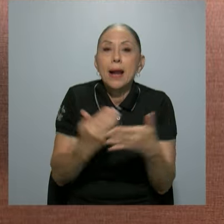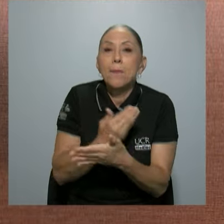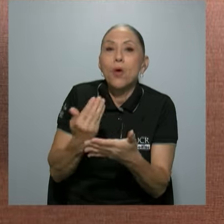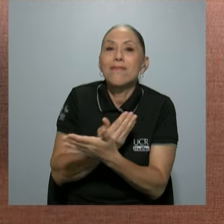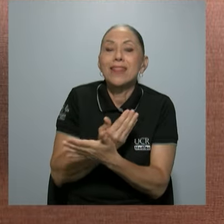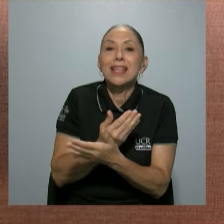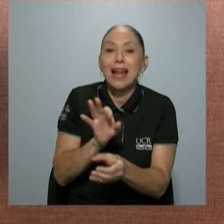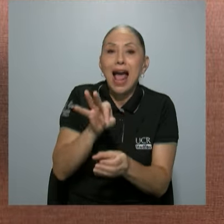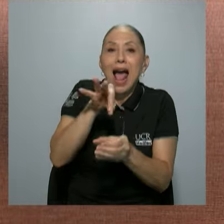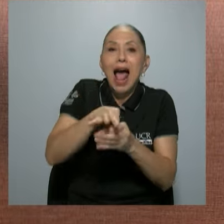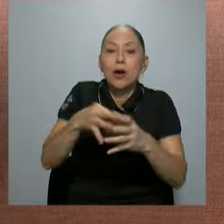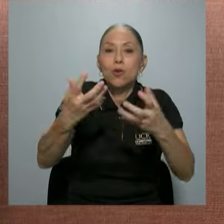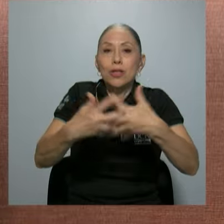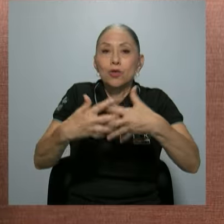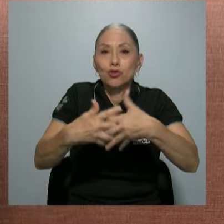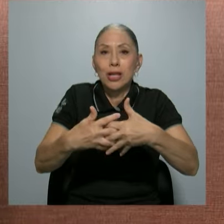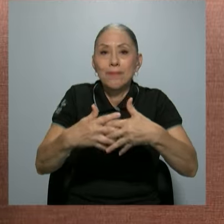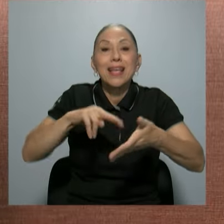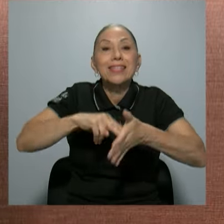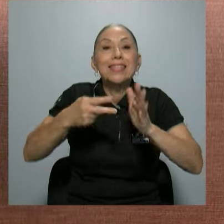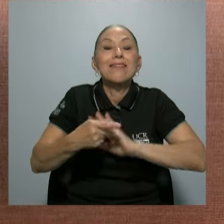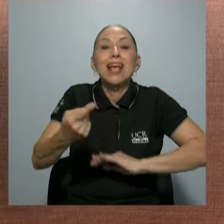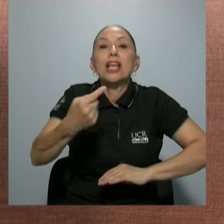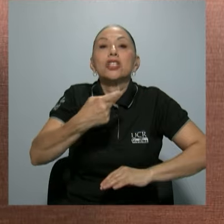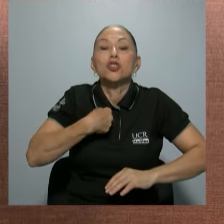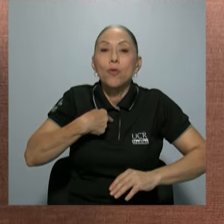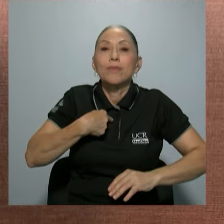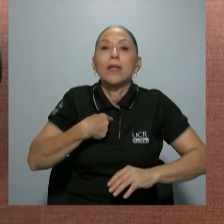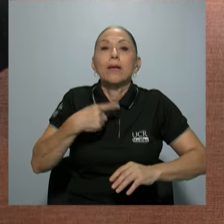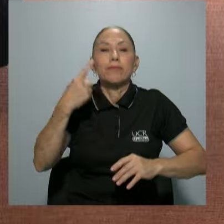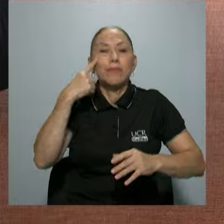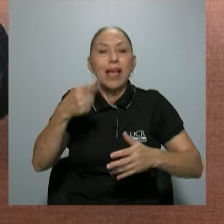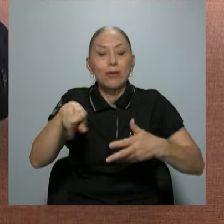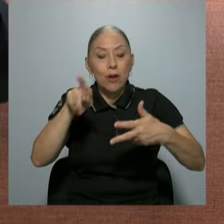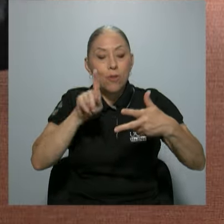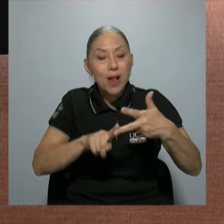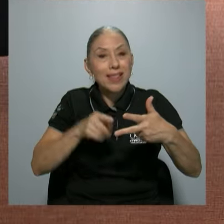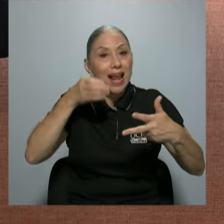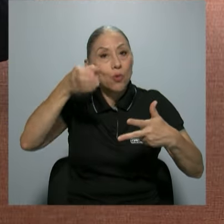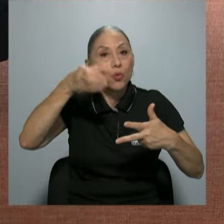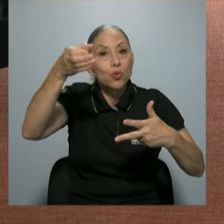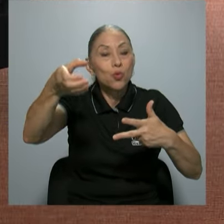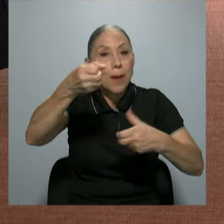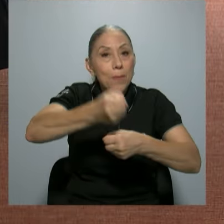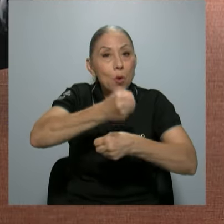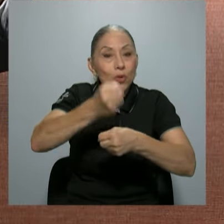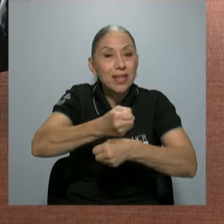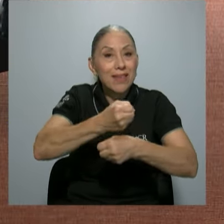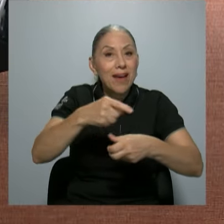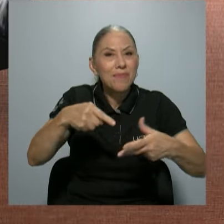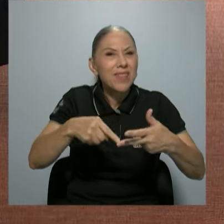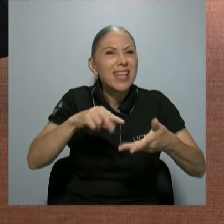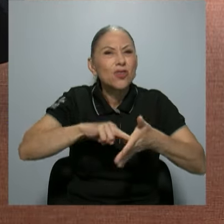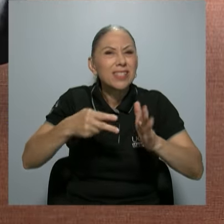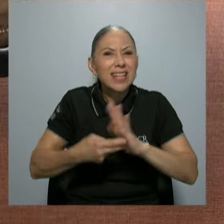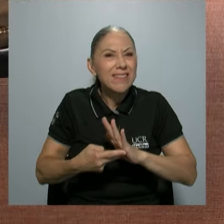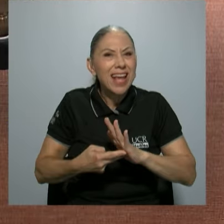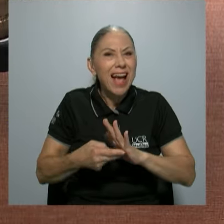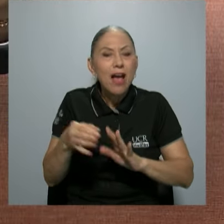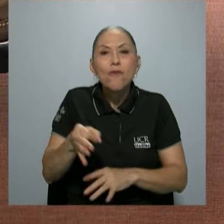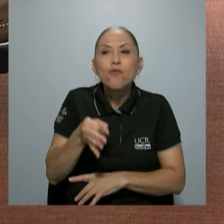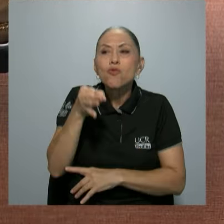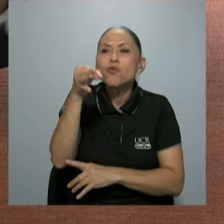agroindustria. O sea, voy con una vuelta a la cultura productiva, que es el tercer eje. ¿Eso qué significará? Cultura